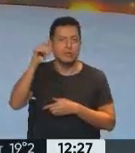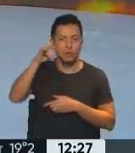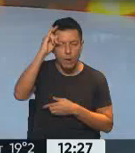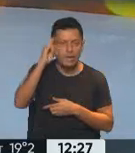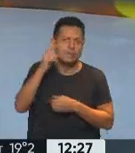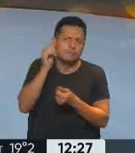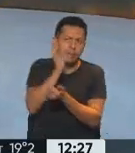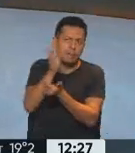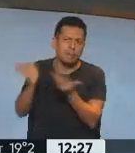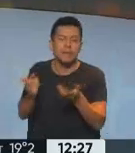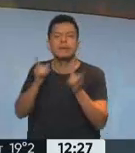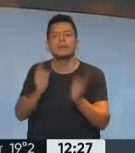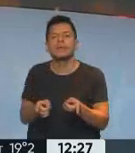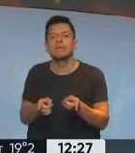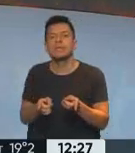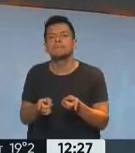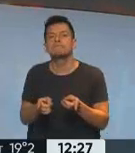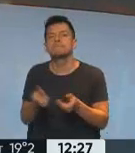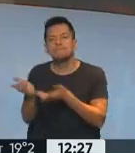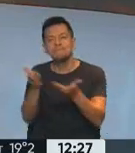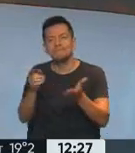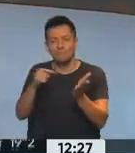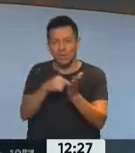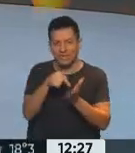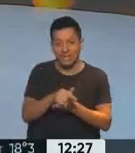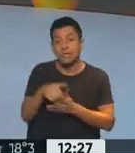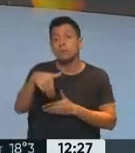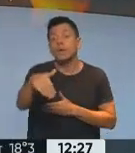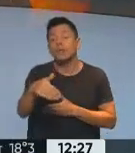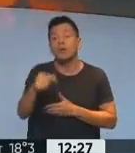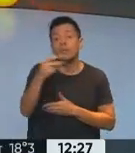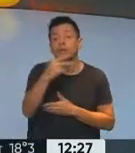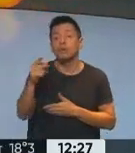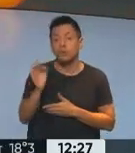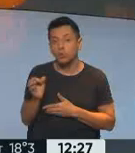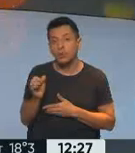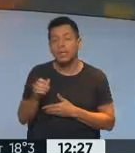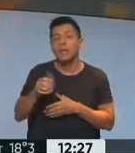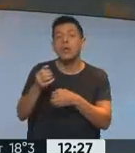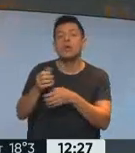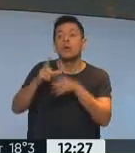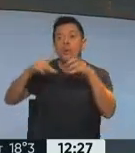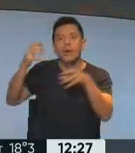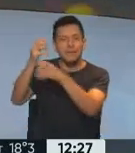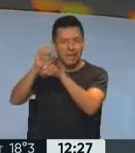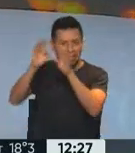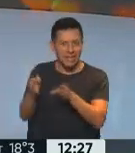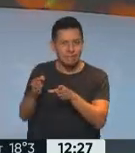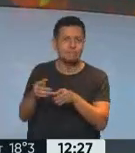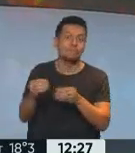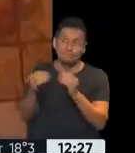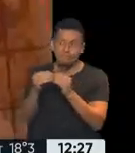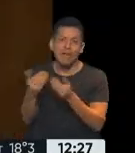y por supuesto también lo van a estar presentando en Buenos Aires. Eso será el 22 de octubre en el Luna Park. Todos motivos para hablar con la